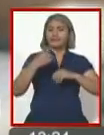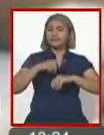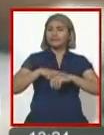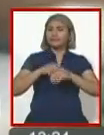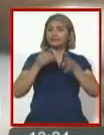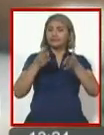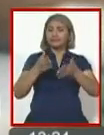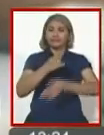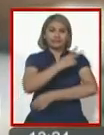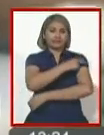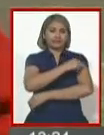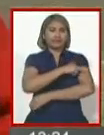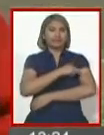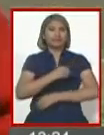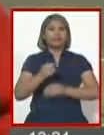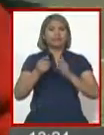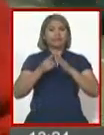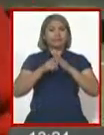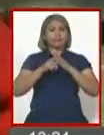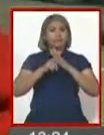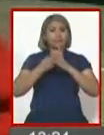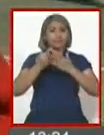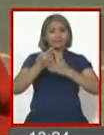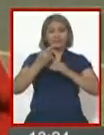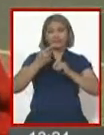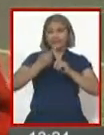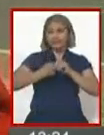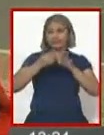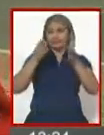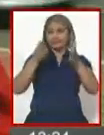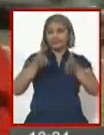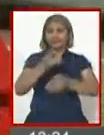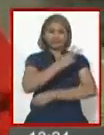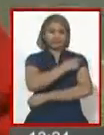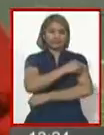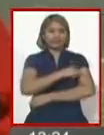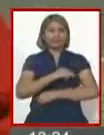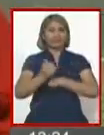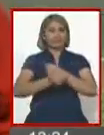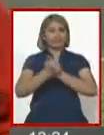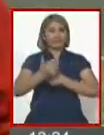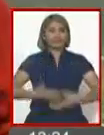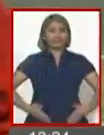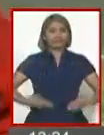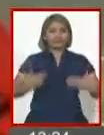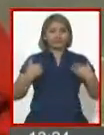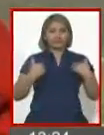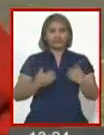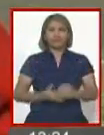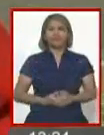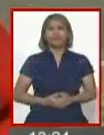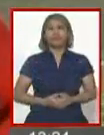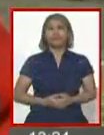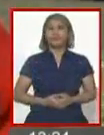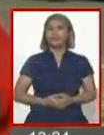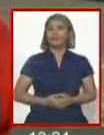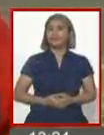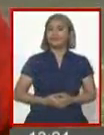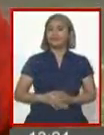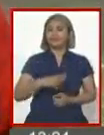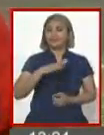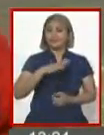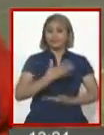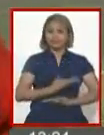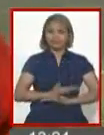ya lleva internado desde que nació? Desde que nació, ahorita un mes. Sí. ¿No corre riesgo su vida? No, por ahora me dijeron que está